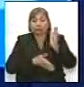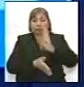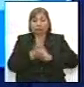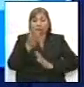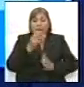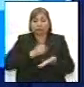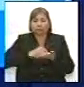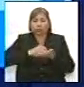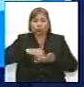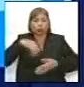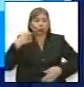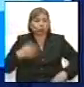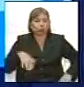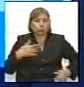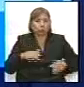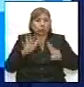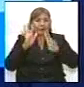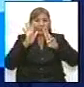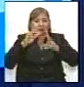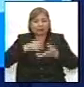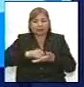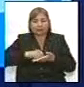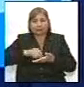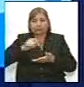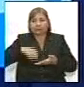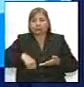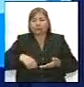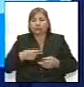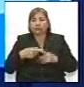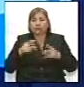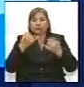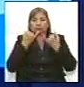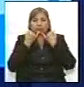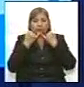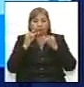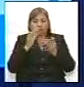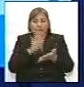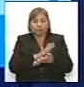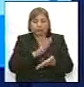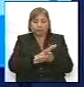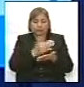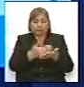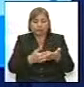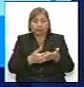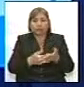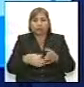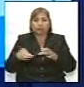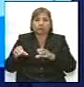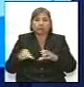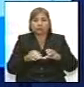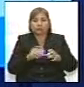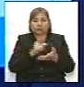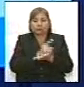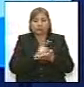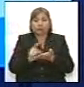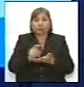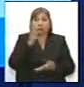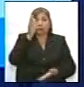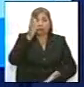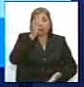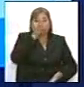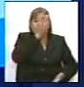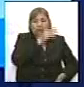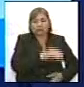falsificado burdamente 7 firmas suyas en igual número de informes que se presentaron por la realización de semanas de